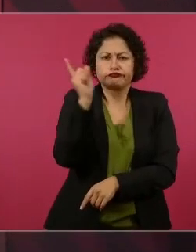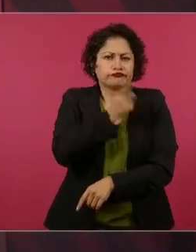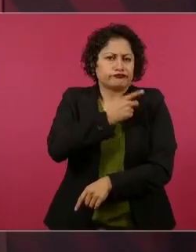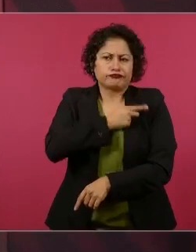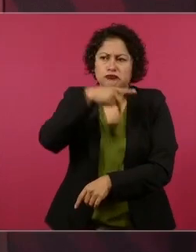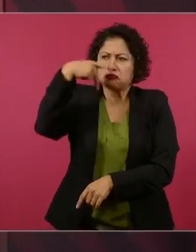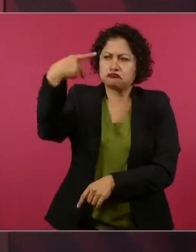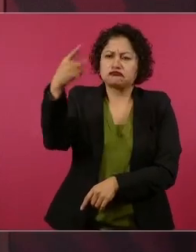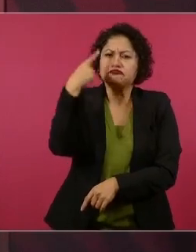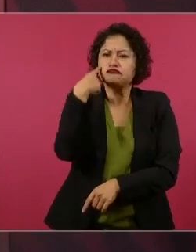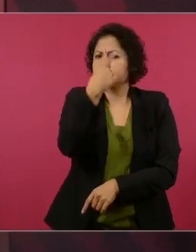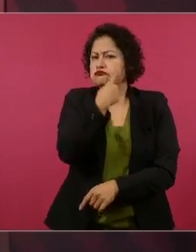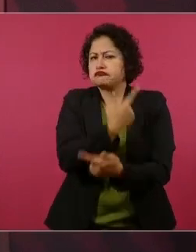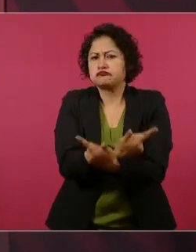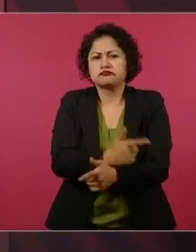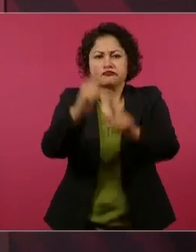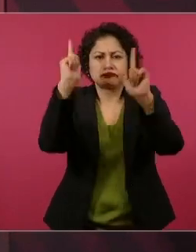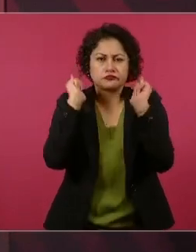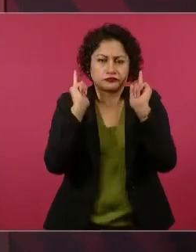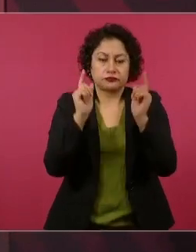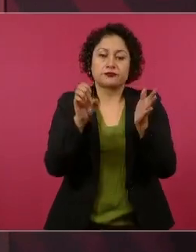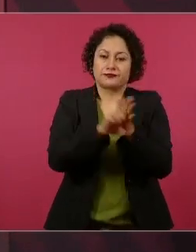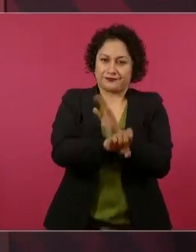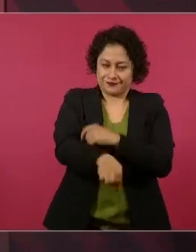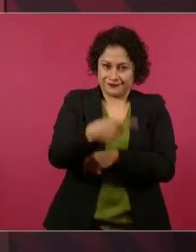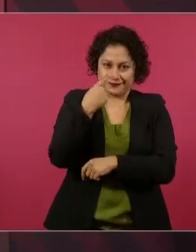El adulto mayor, por ejemplo, en este mes